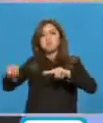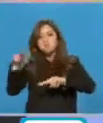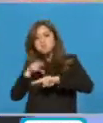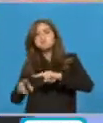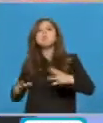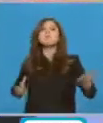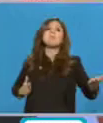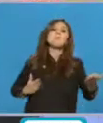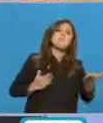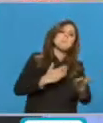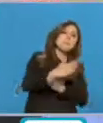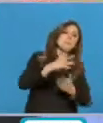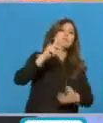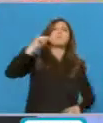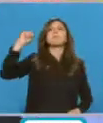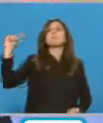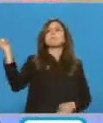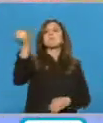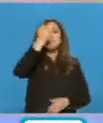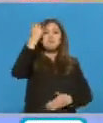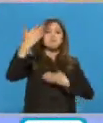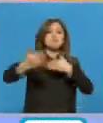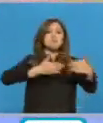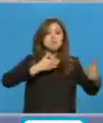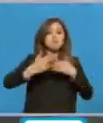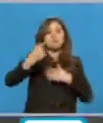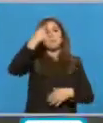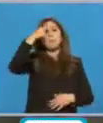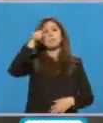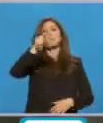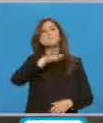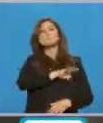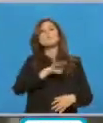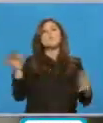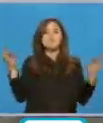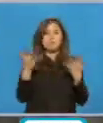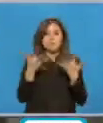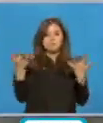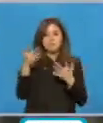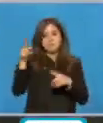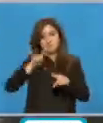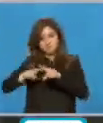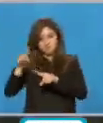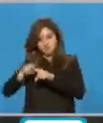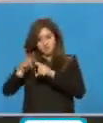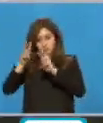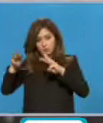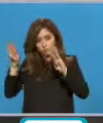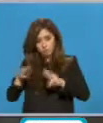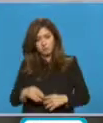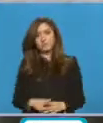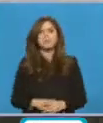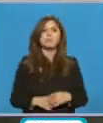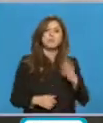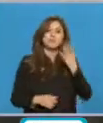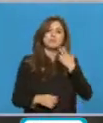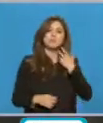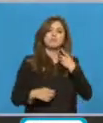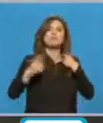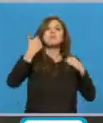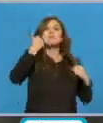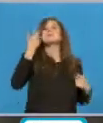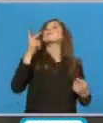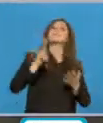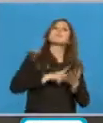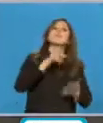una Con súper, locaciones. con toda la tecnología Sí, y claro. una gran experiencia para hacer las cosas. Sí, Claro. sí. Se ha intentado hacer un par de veces otra vez el Festival